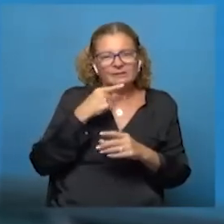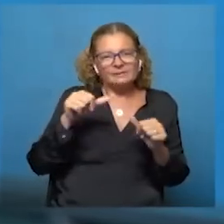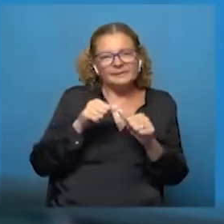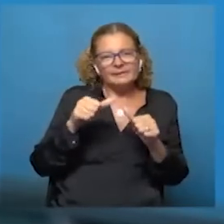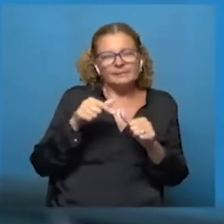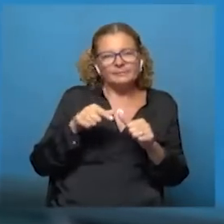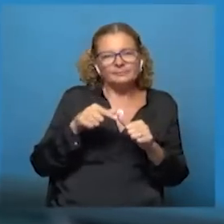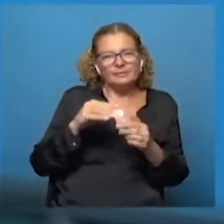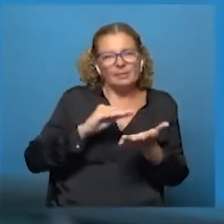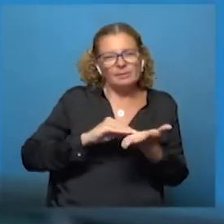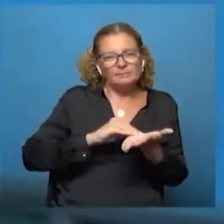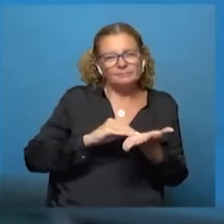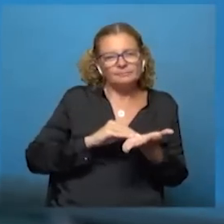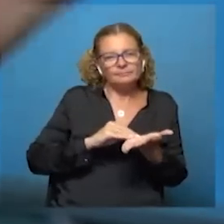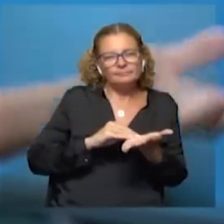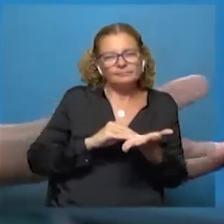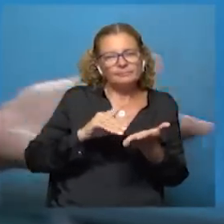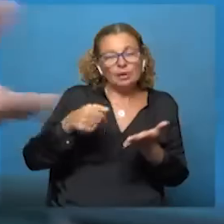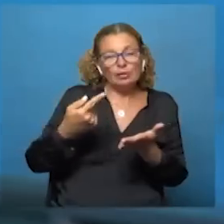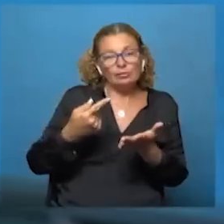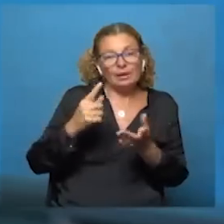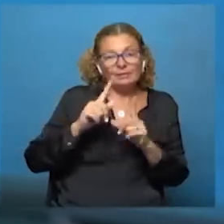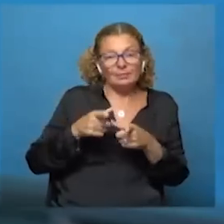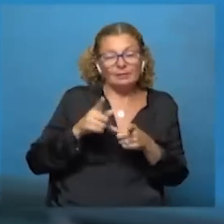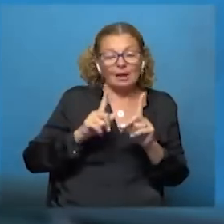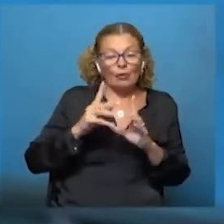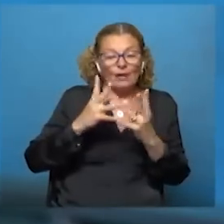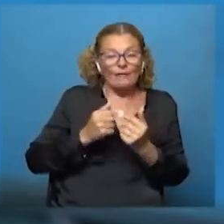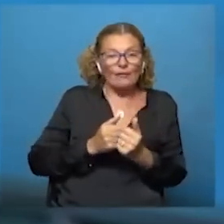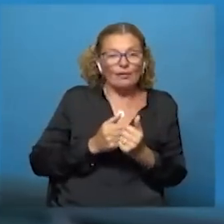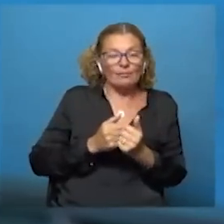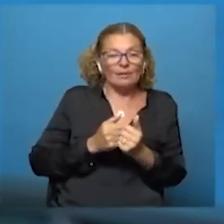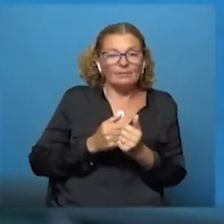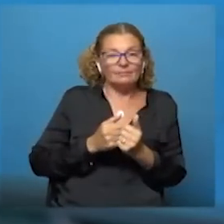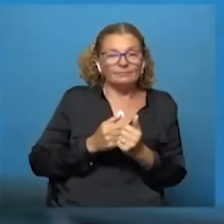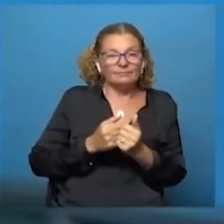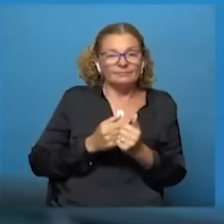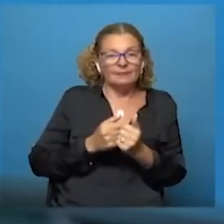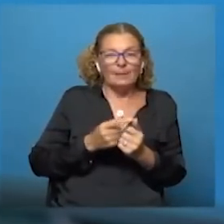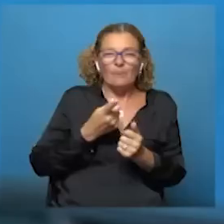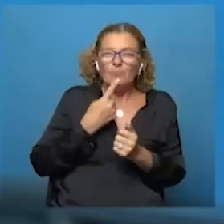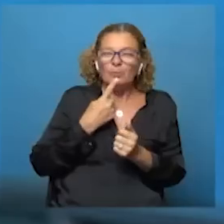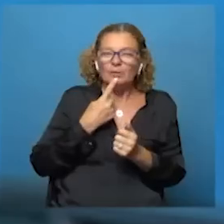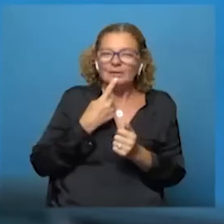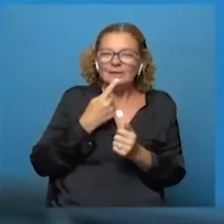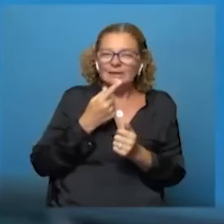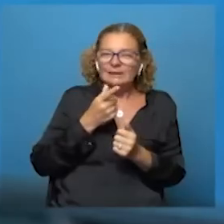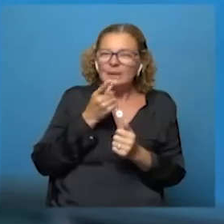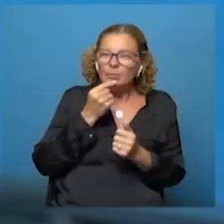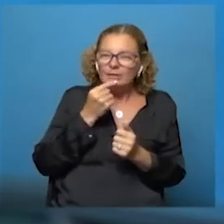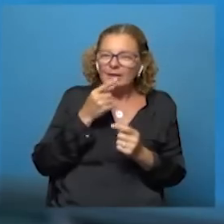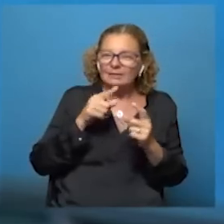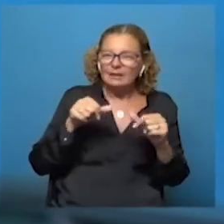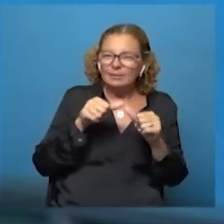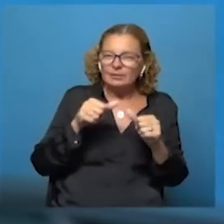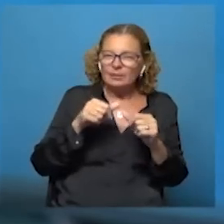este a esta administración en otras también pero digo de alguna manera la policía se vincula en